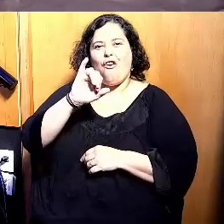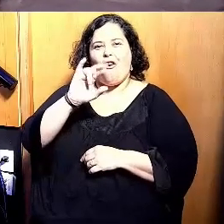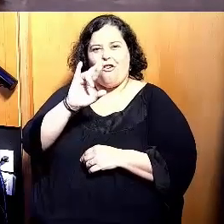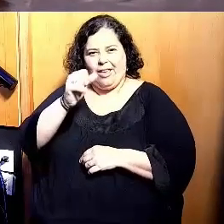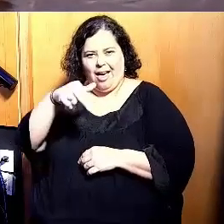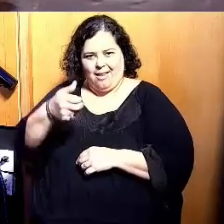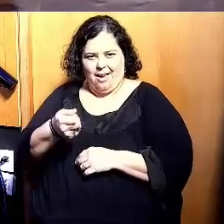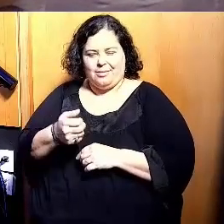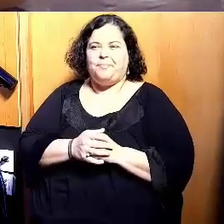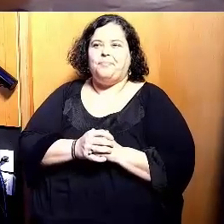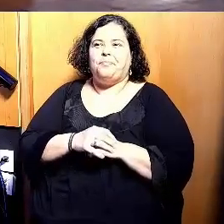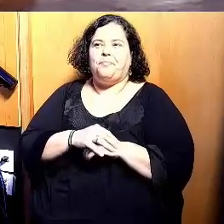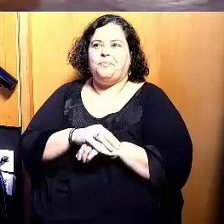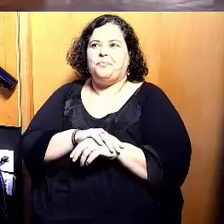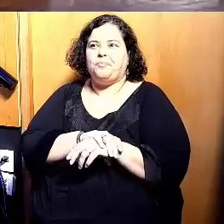Gracias.